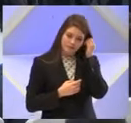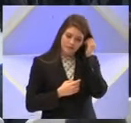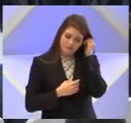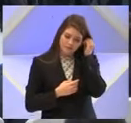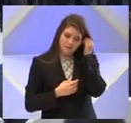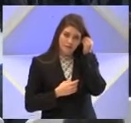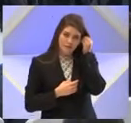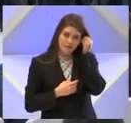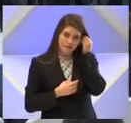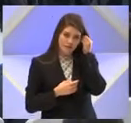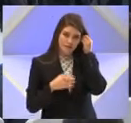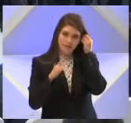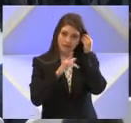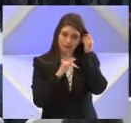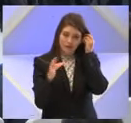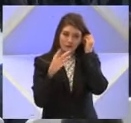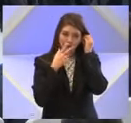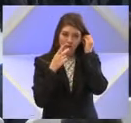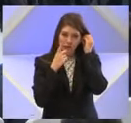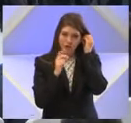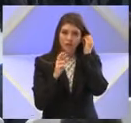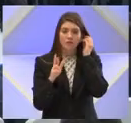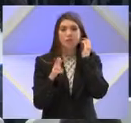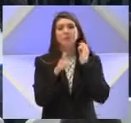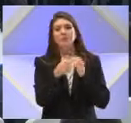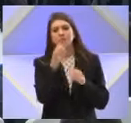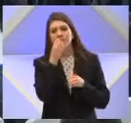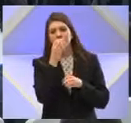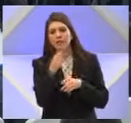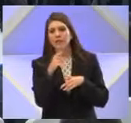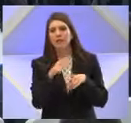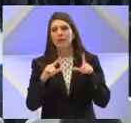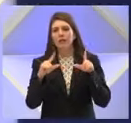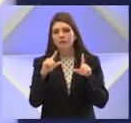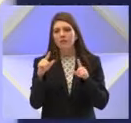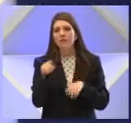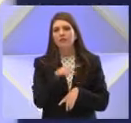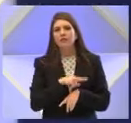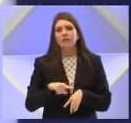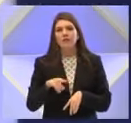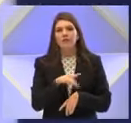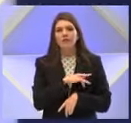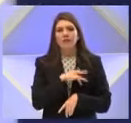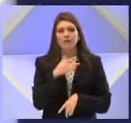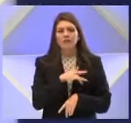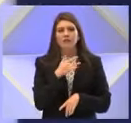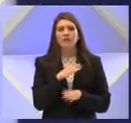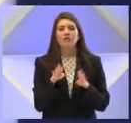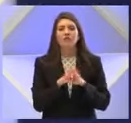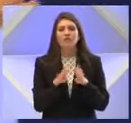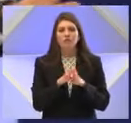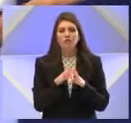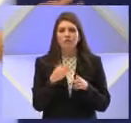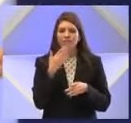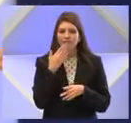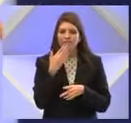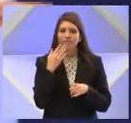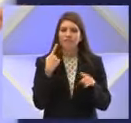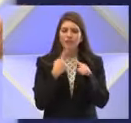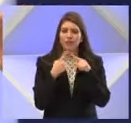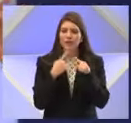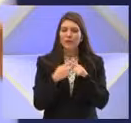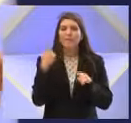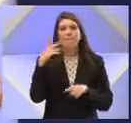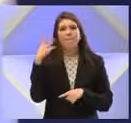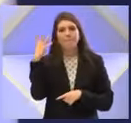gracias doctor creo que es una presentación que nos debe de llenar de optimismo y de esperanza porque a pesar de que tenemos